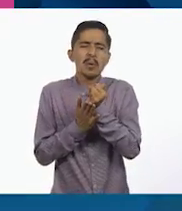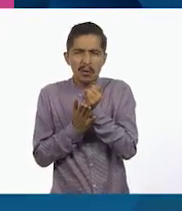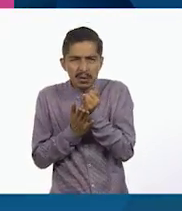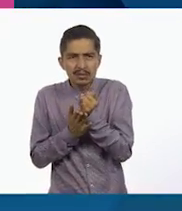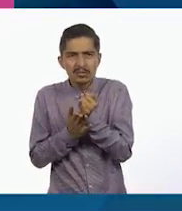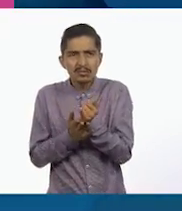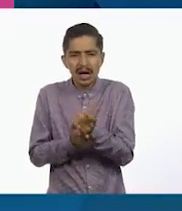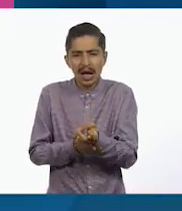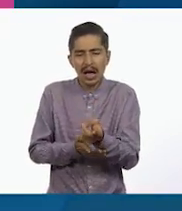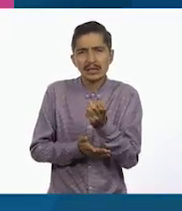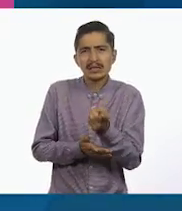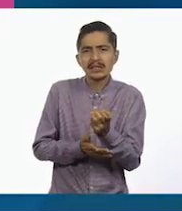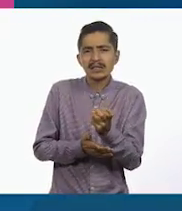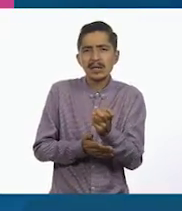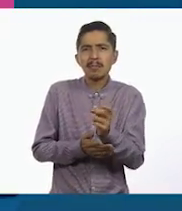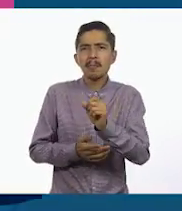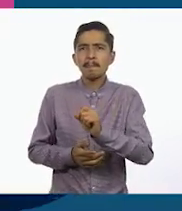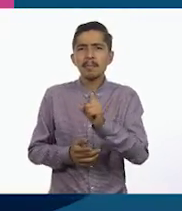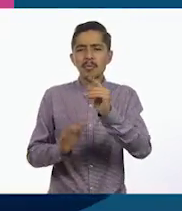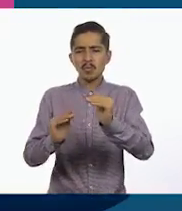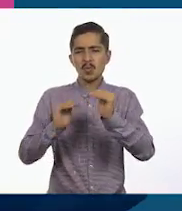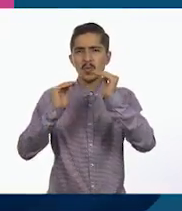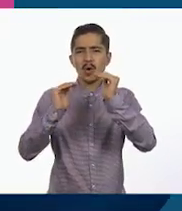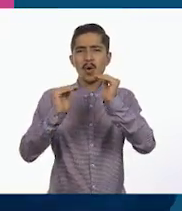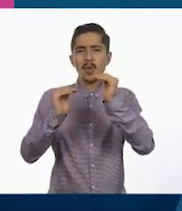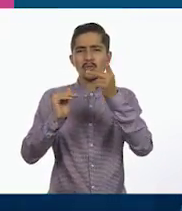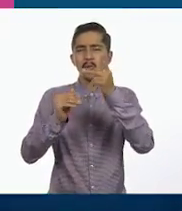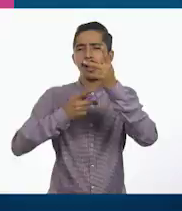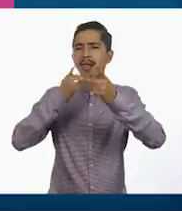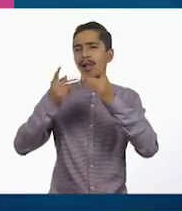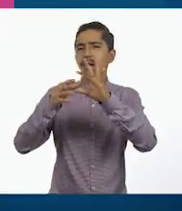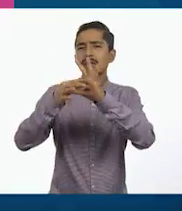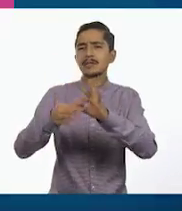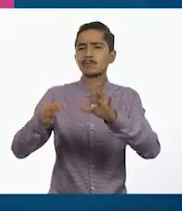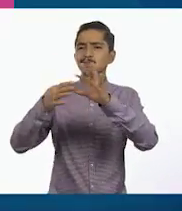esta increíble profesión de ser narradora coral?